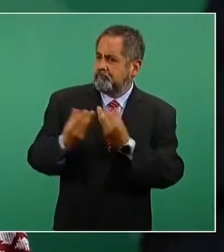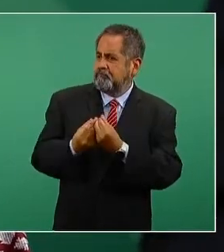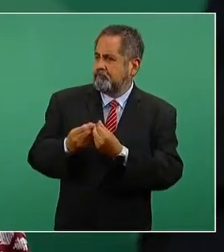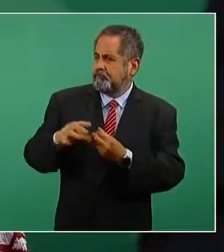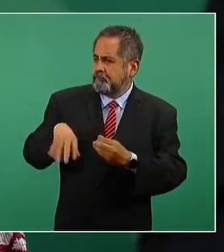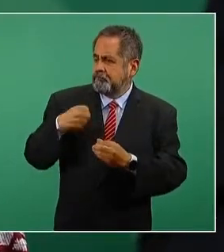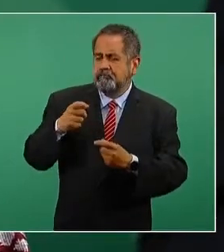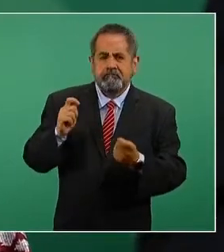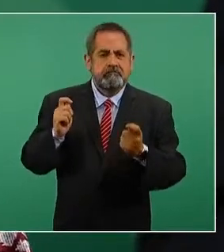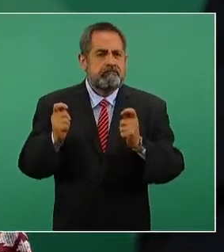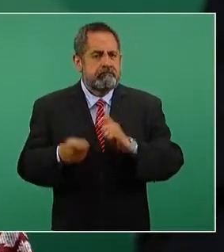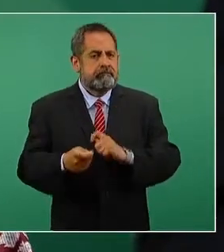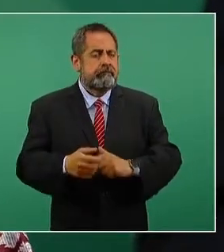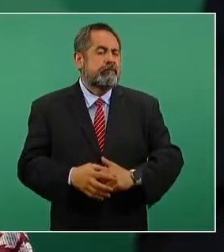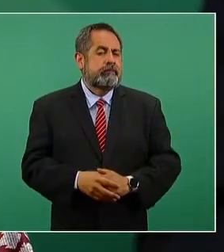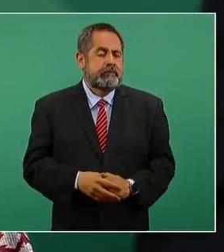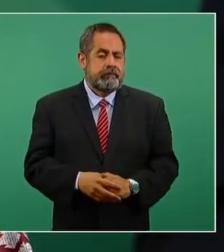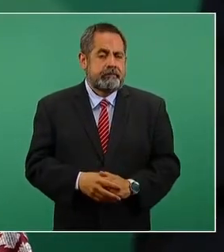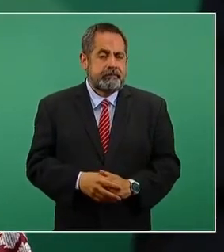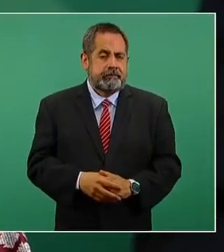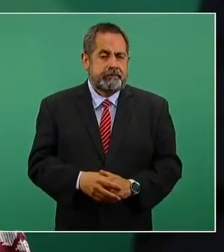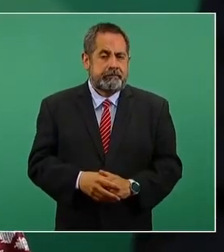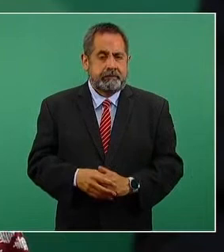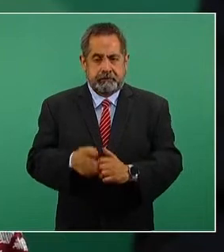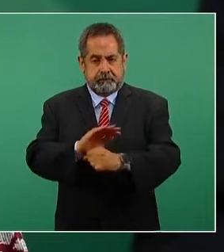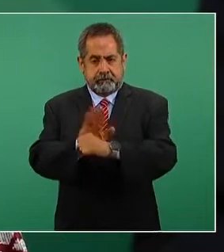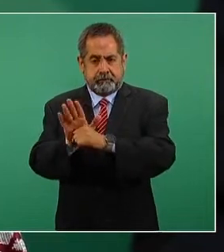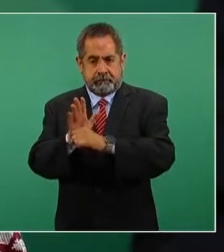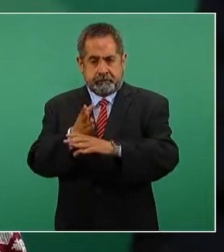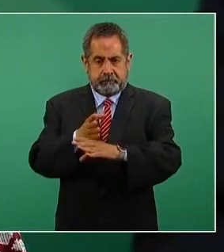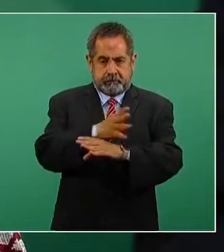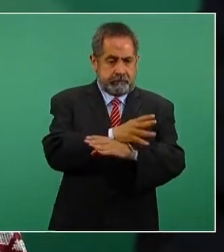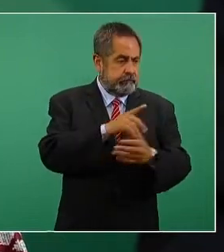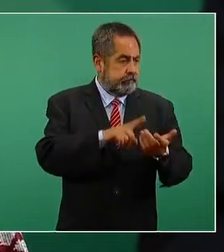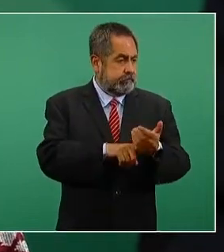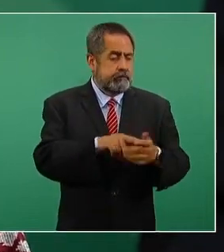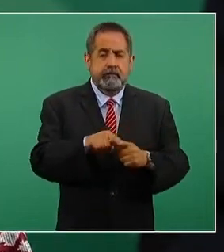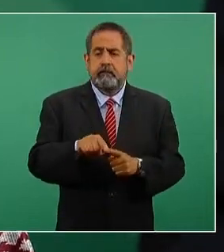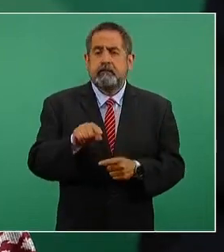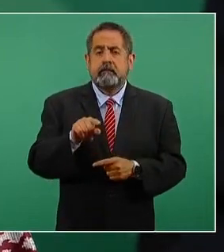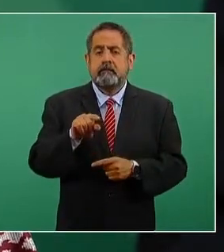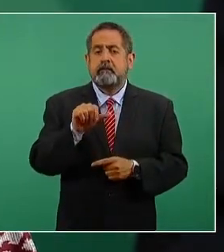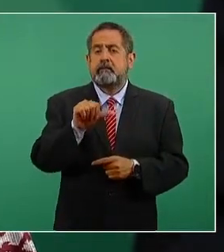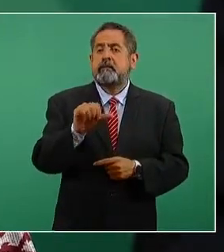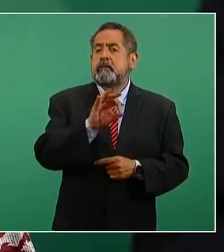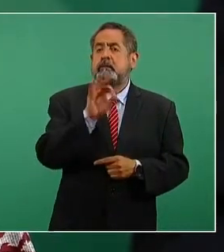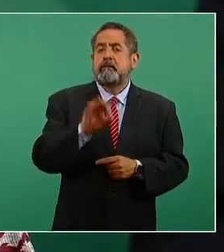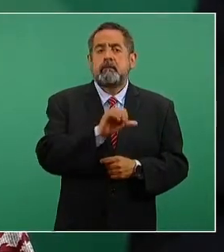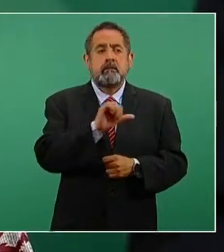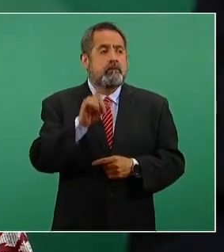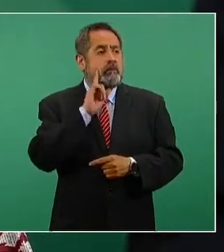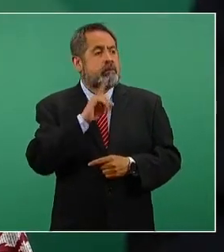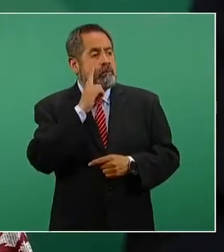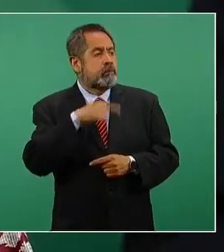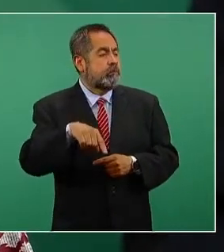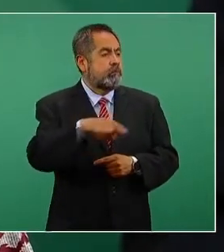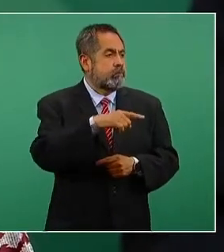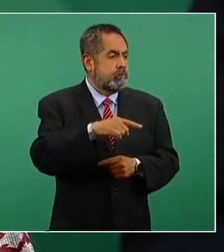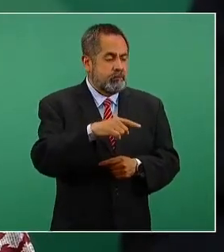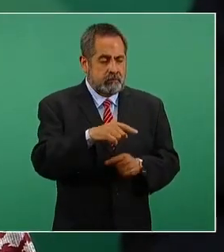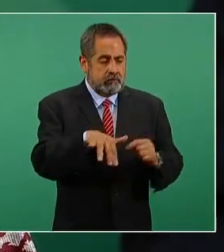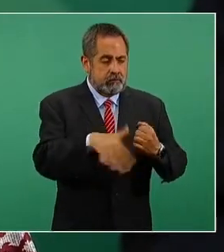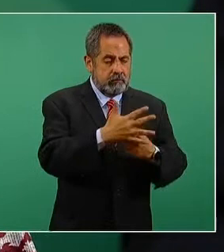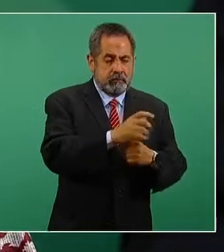pandemic, 16% of young women aged between 15 and 24 experienced sexual violence,